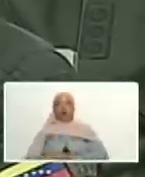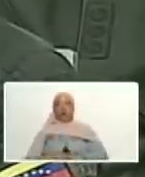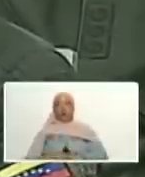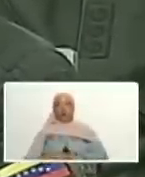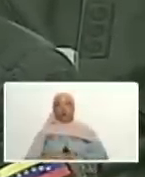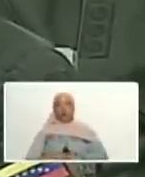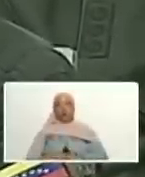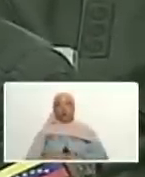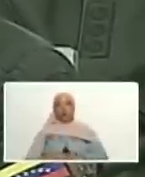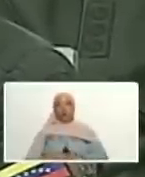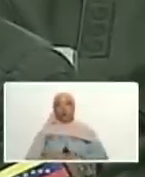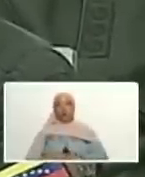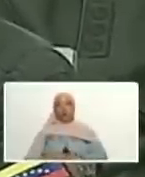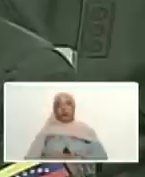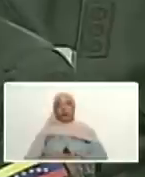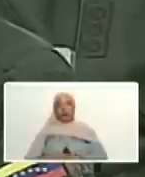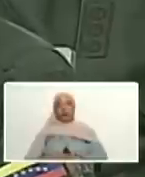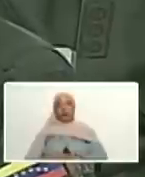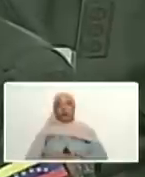empapado.